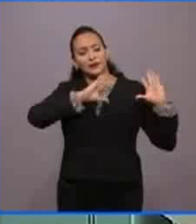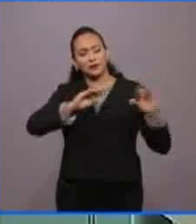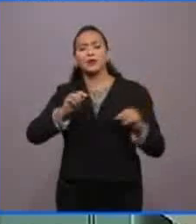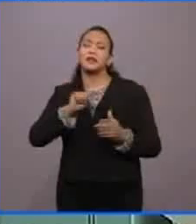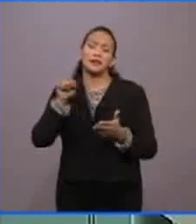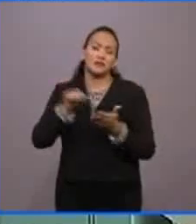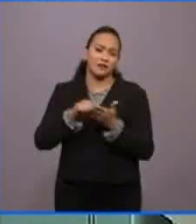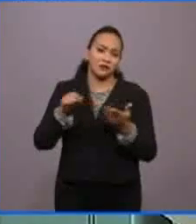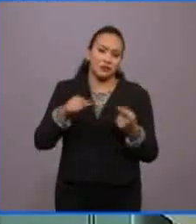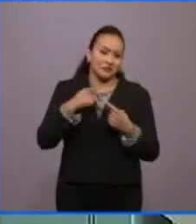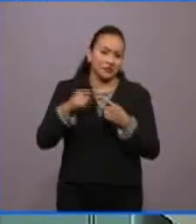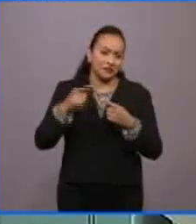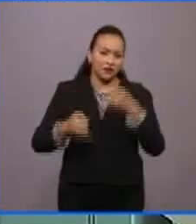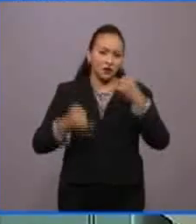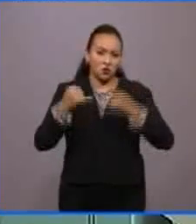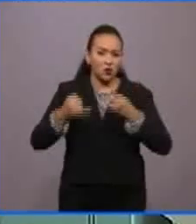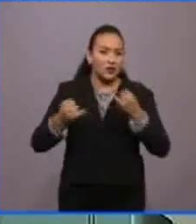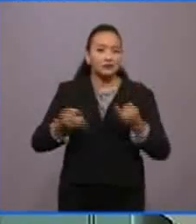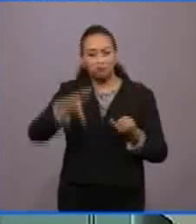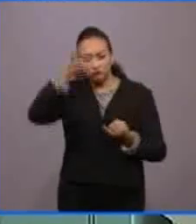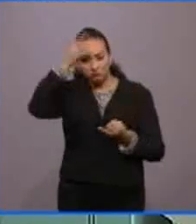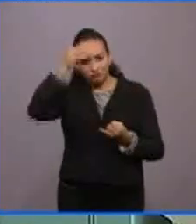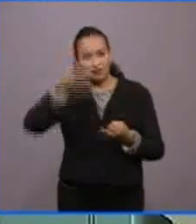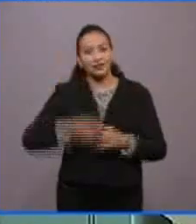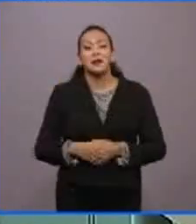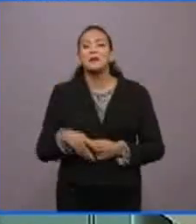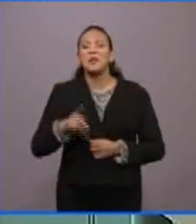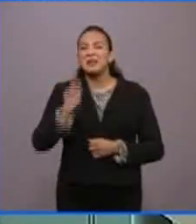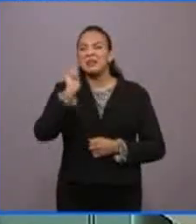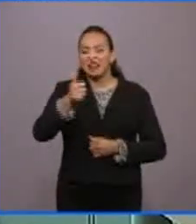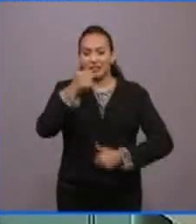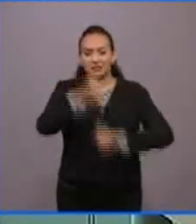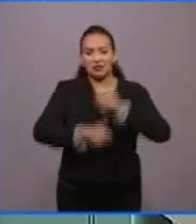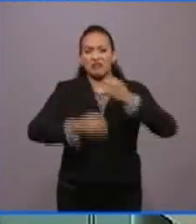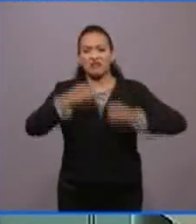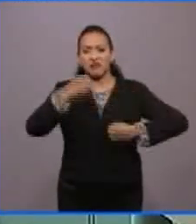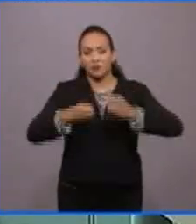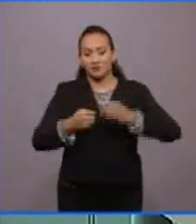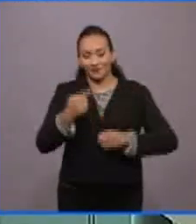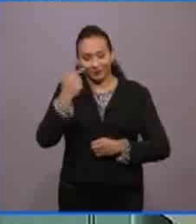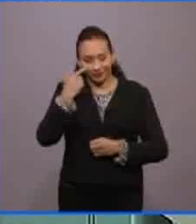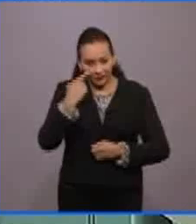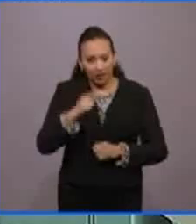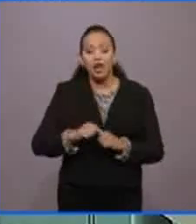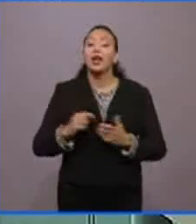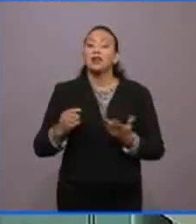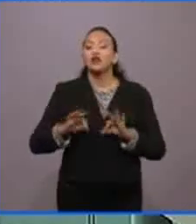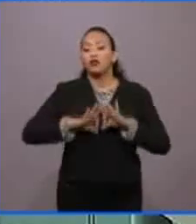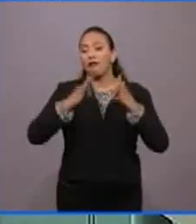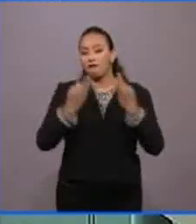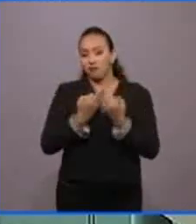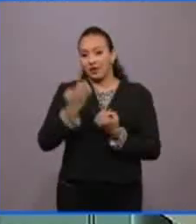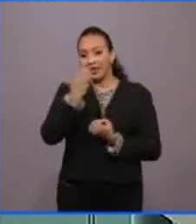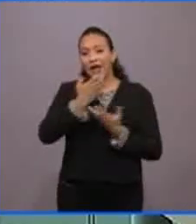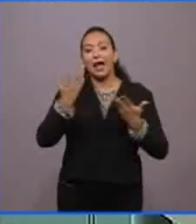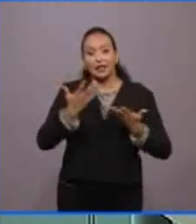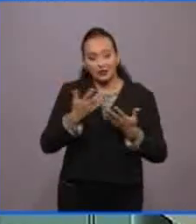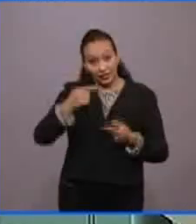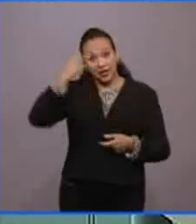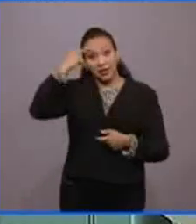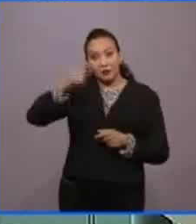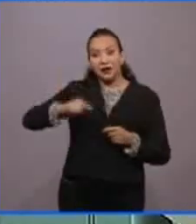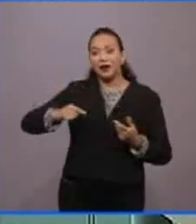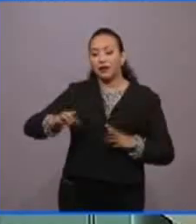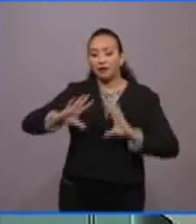las diversas categorías de la carrera judicial. ¿Pero qué es la carrera judicial? Es un sistema institucional para el ingreso,